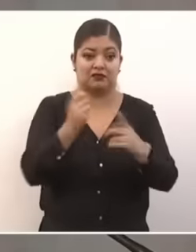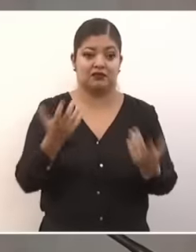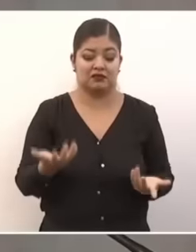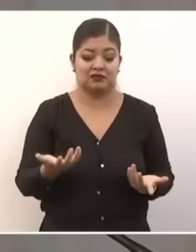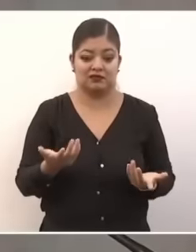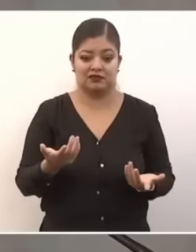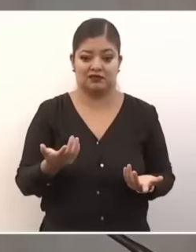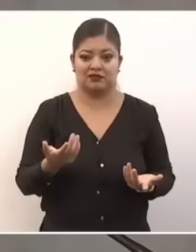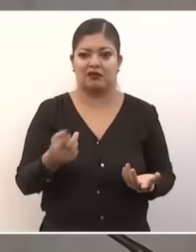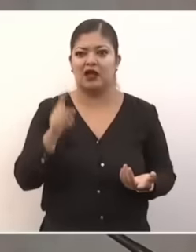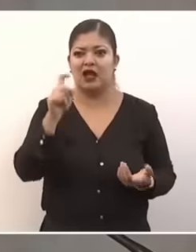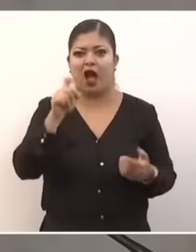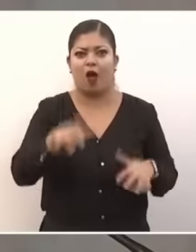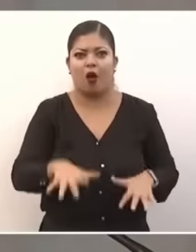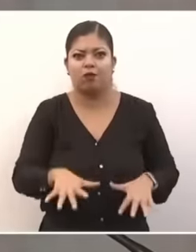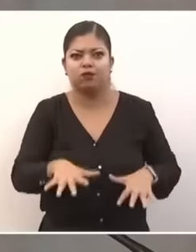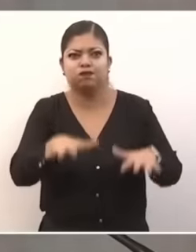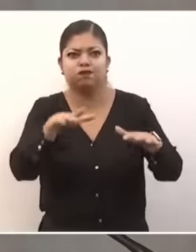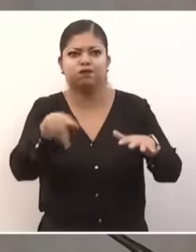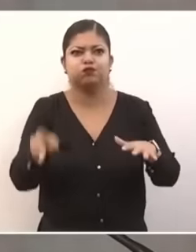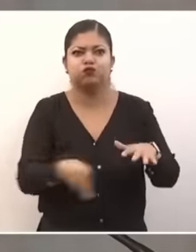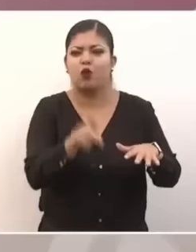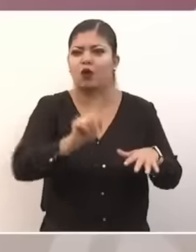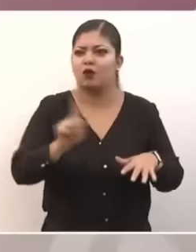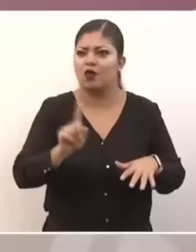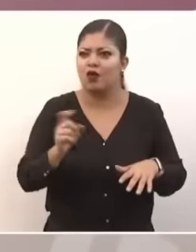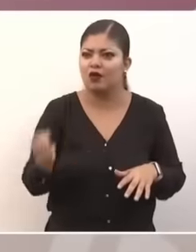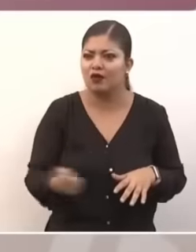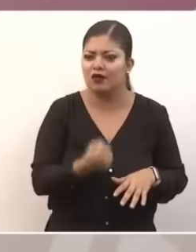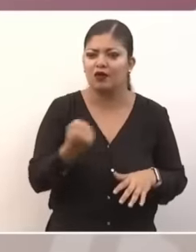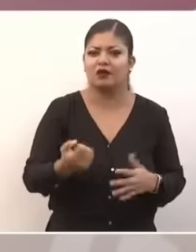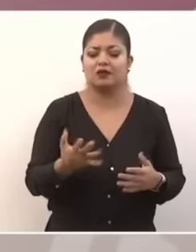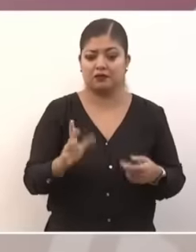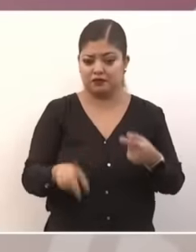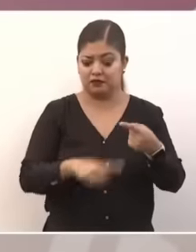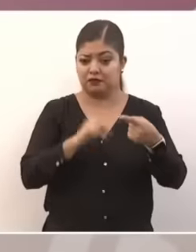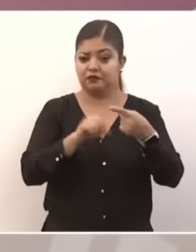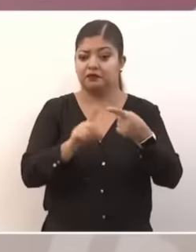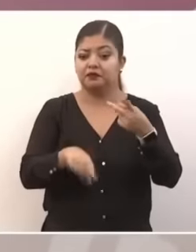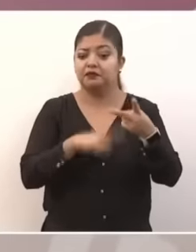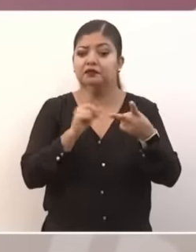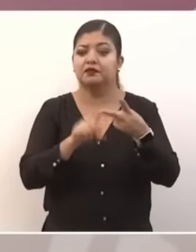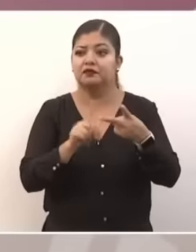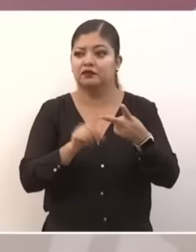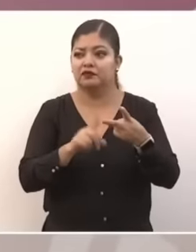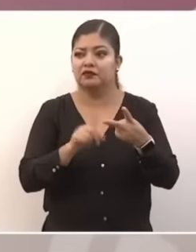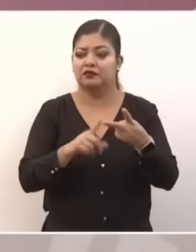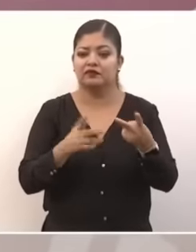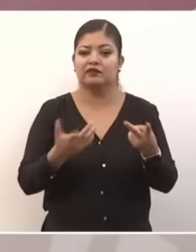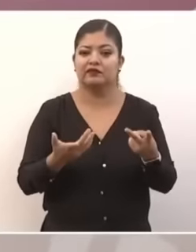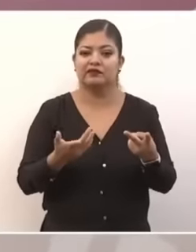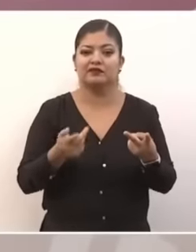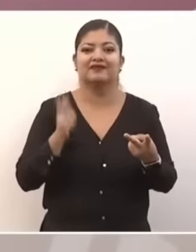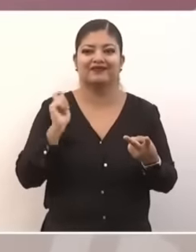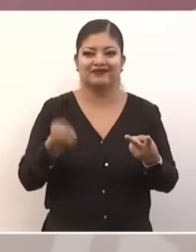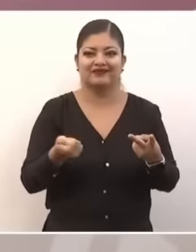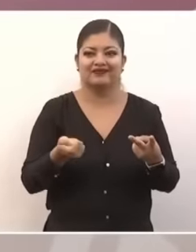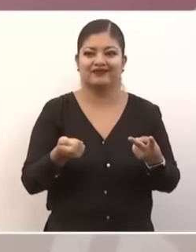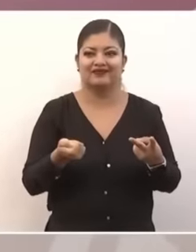se inundaran los pueblos, primero. Segundo, que se